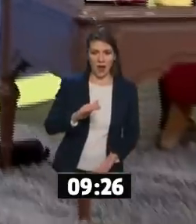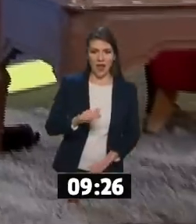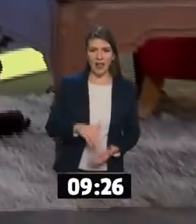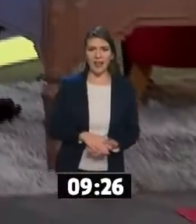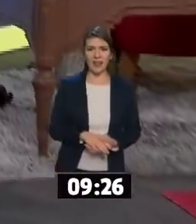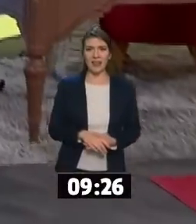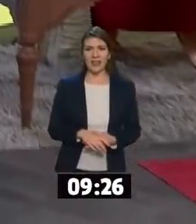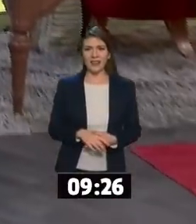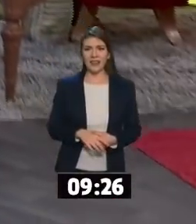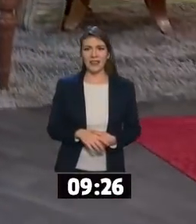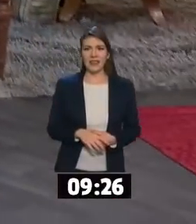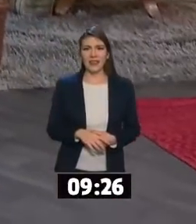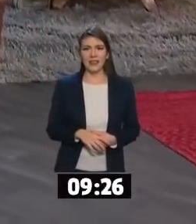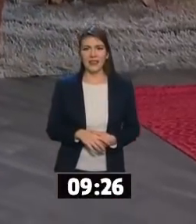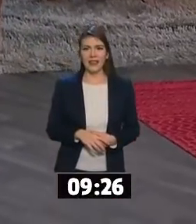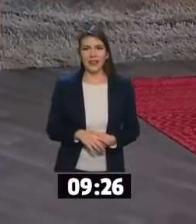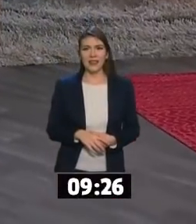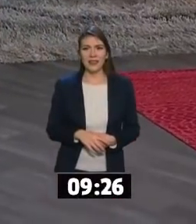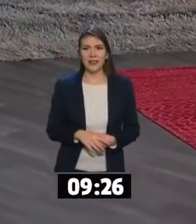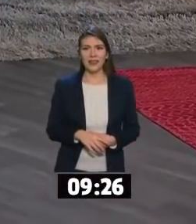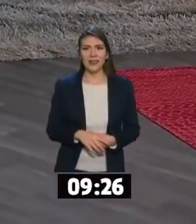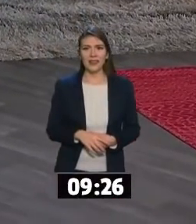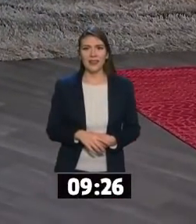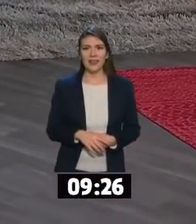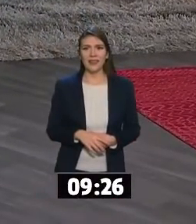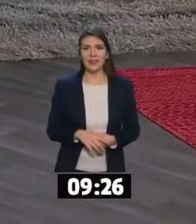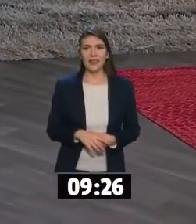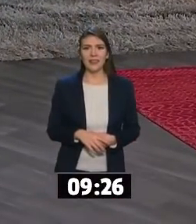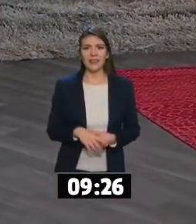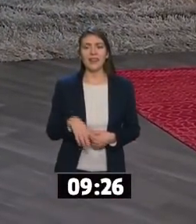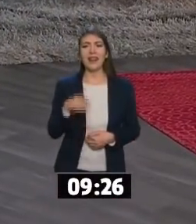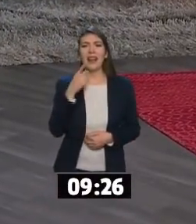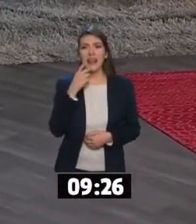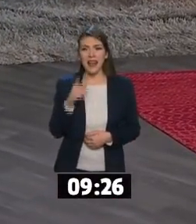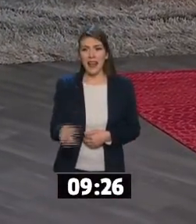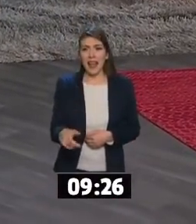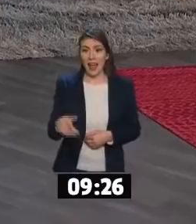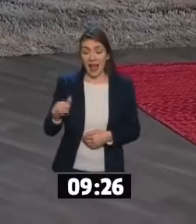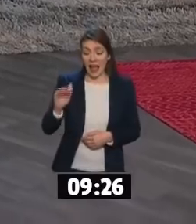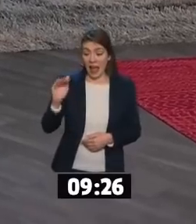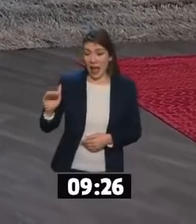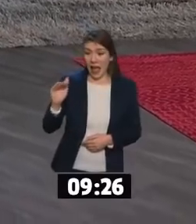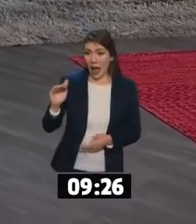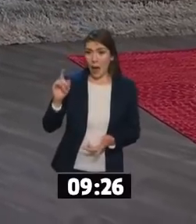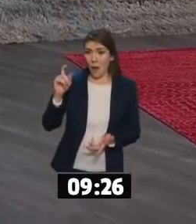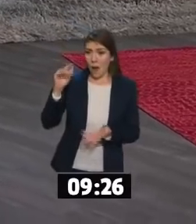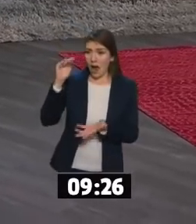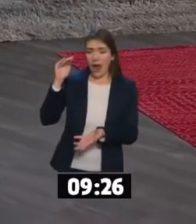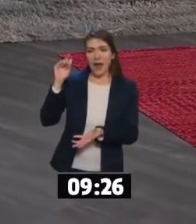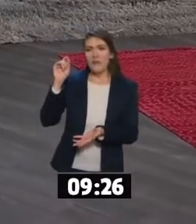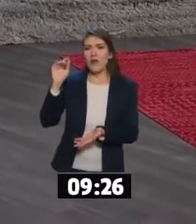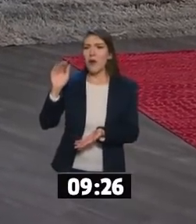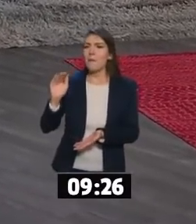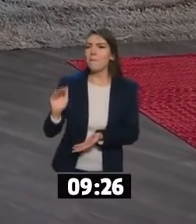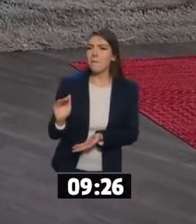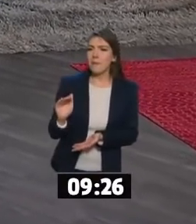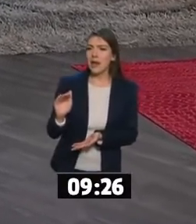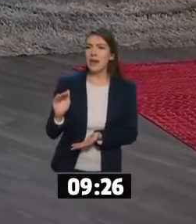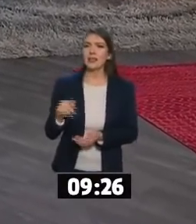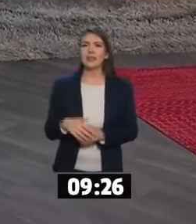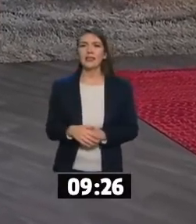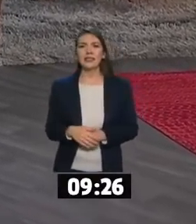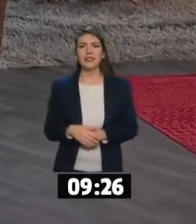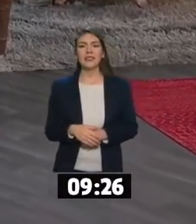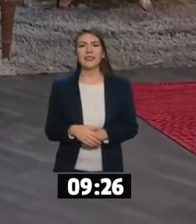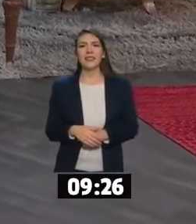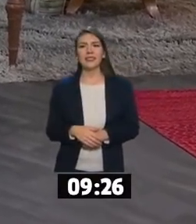más abajito. ¿Así? Así. Váyase, pues. Ahí está. Ah, no, es muy chiquito. A ese- Pinche de garrafón ese tamaño está son los acá. garrafones, No, señora. son de este. Más o No, menos